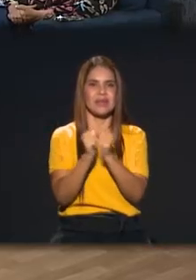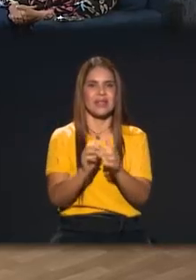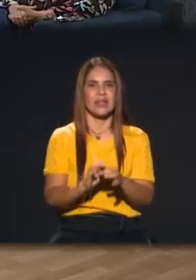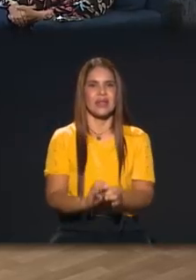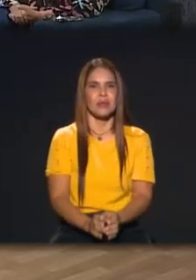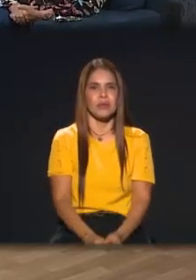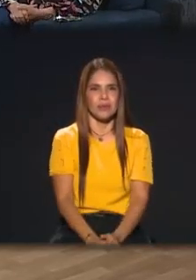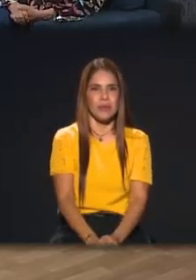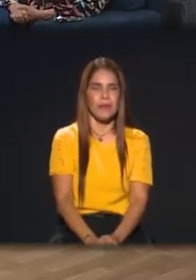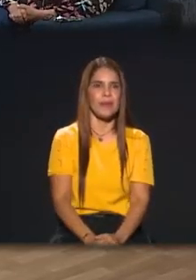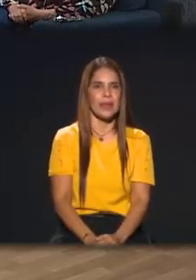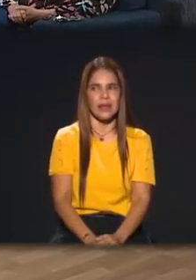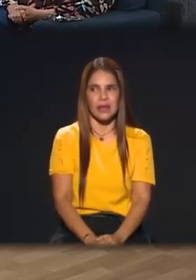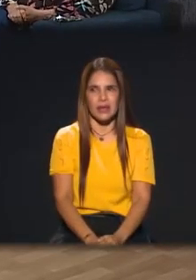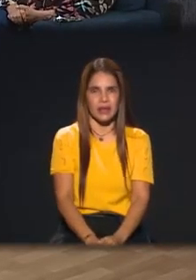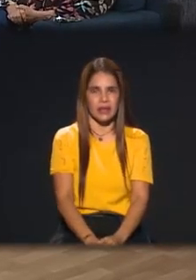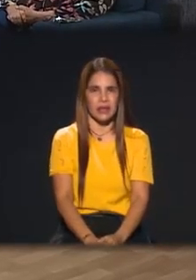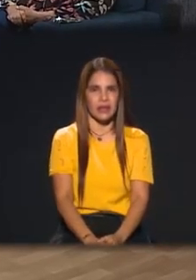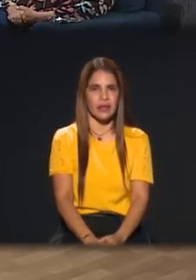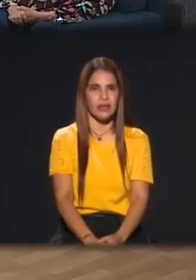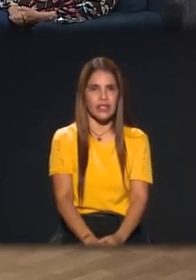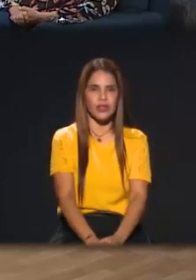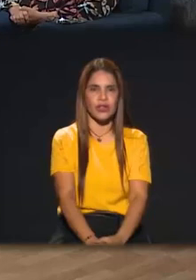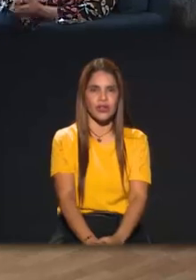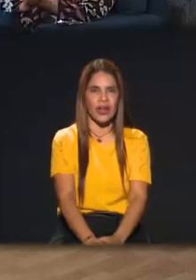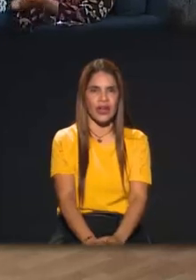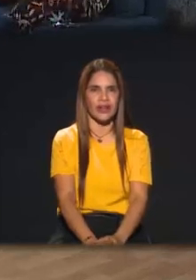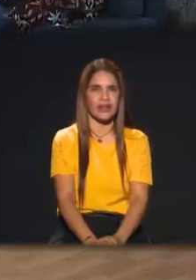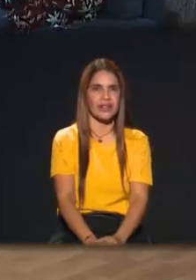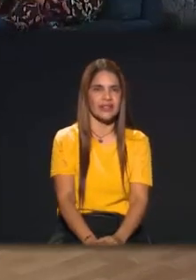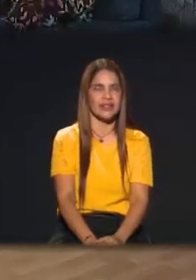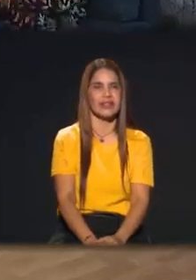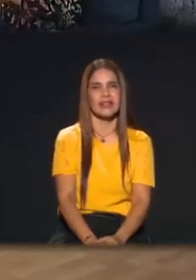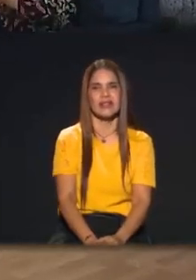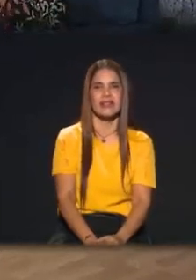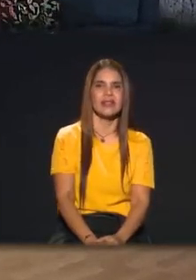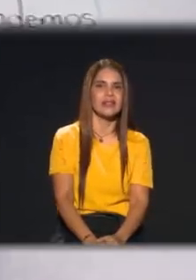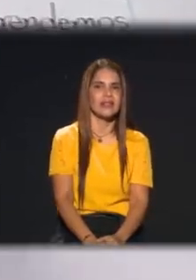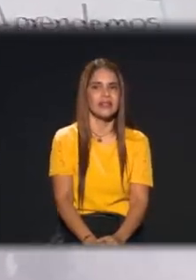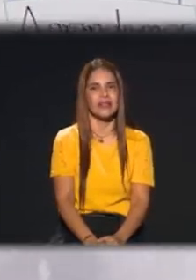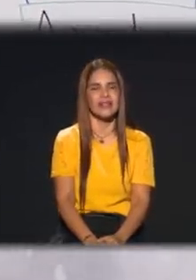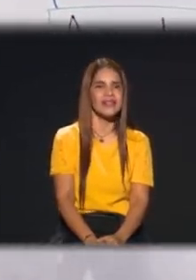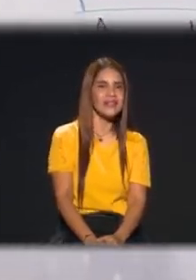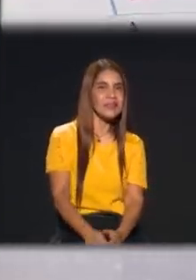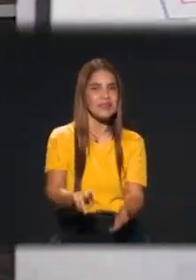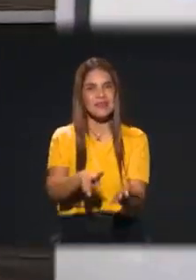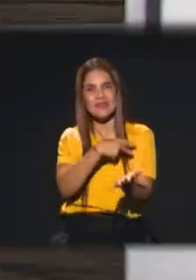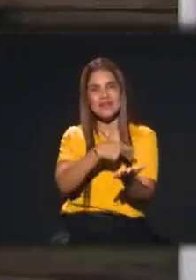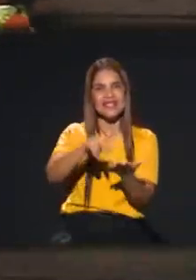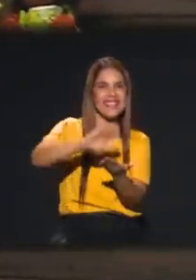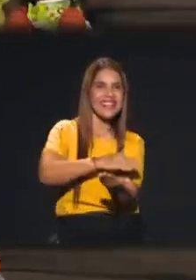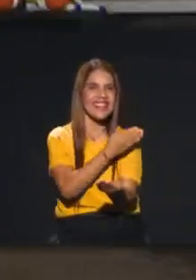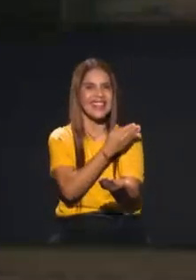trova entonces, que suene la pista, a ver qué nos sale. Eso, y con las palmitas, profe, venga, y los profes desde la casa también,